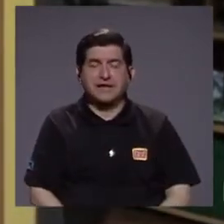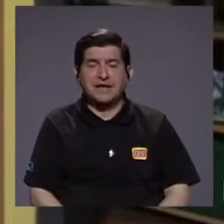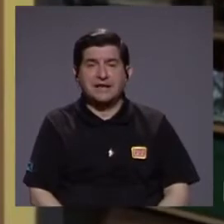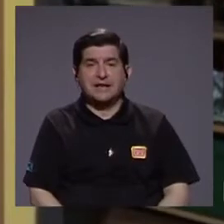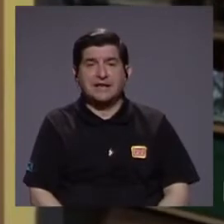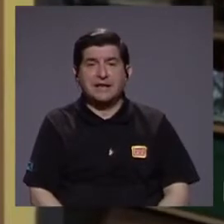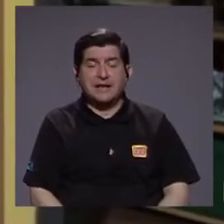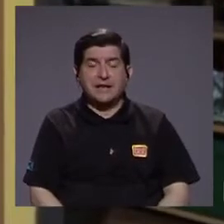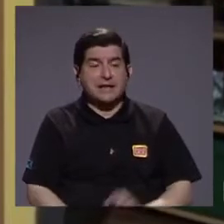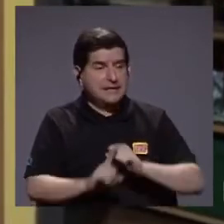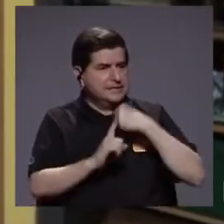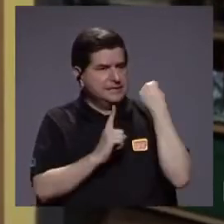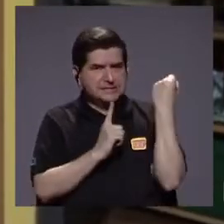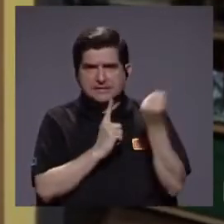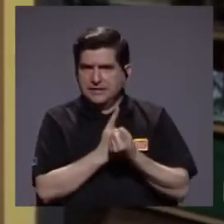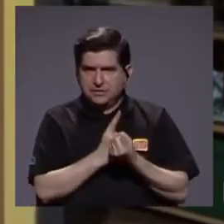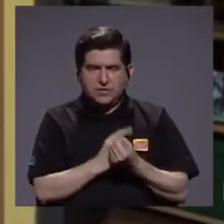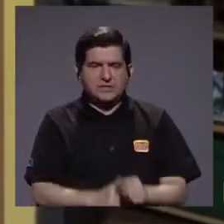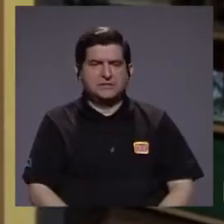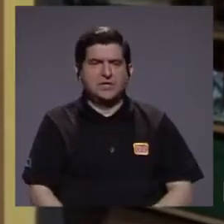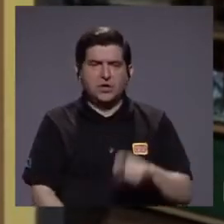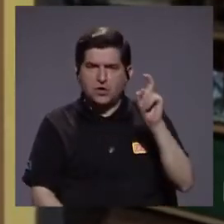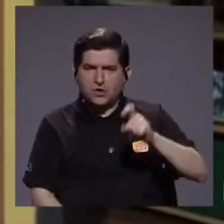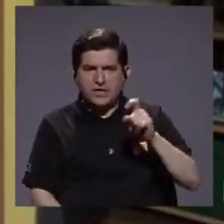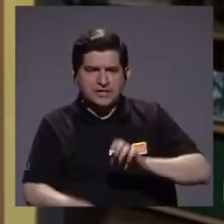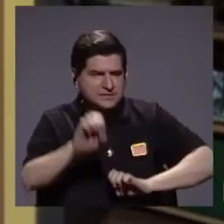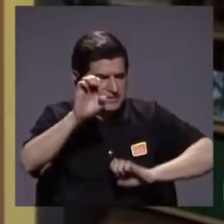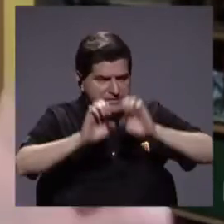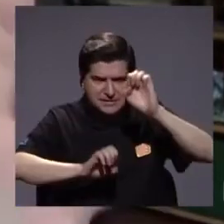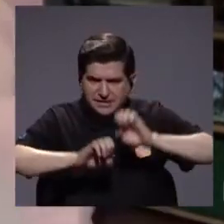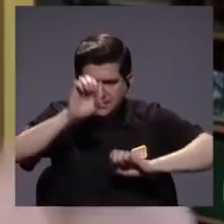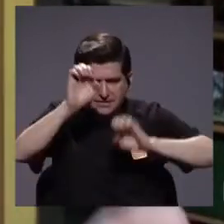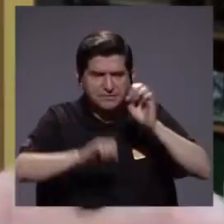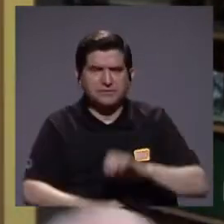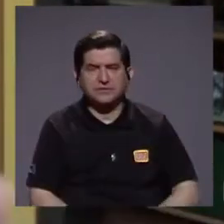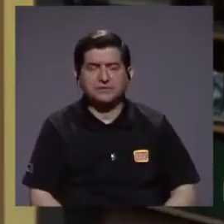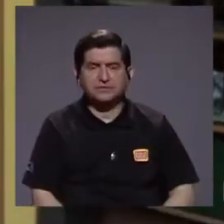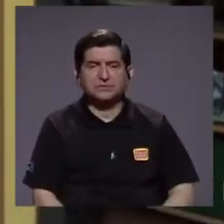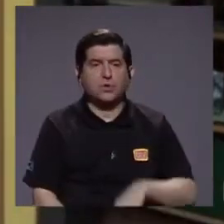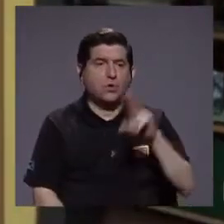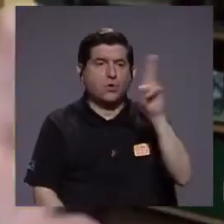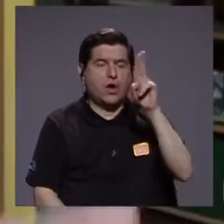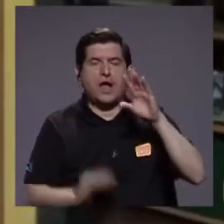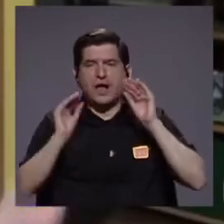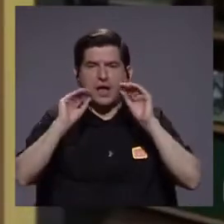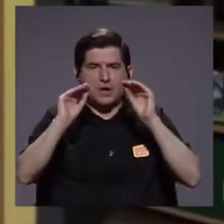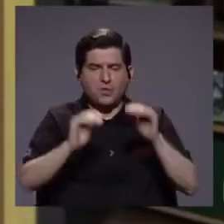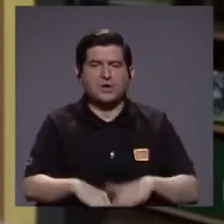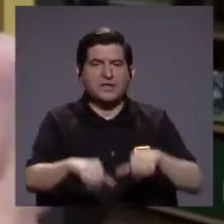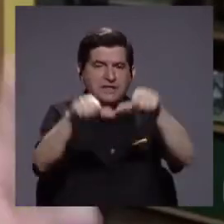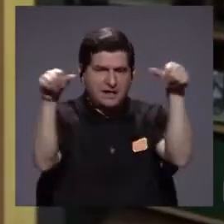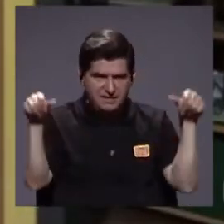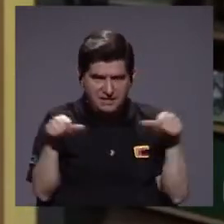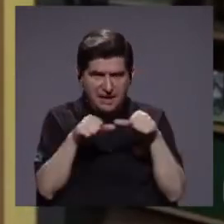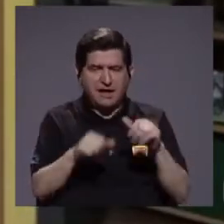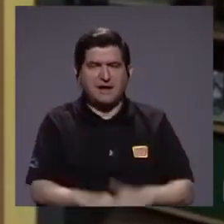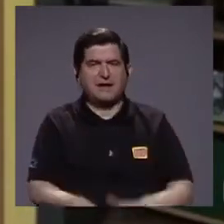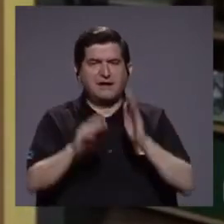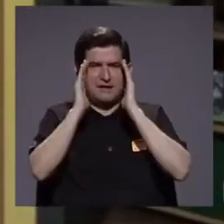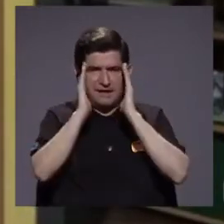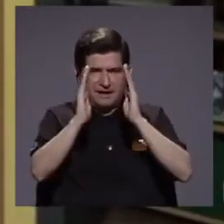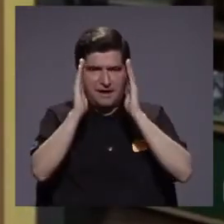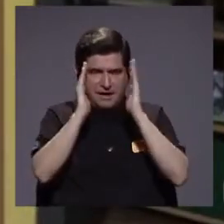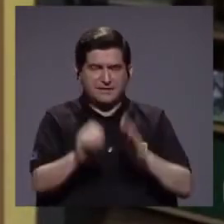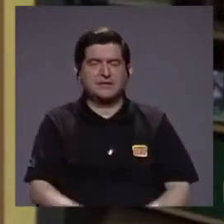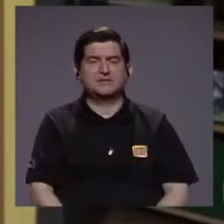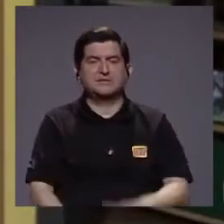que definitivamente hay que hacer una evaluación por unidad académica, por área, y atenderla